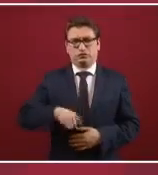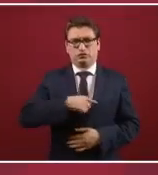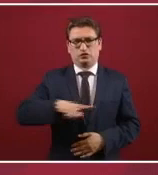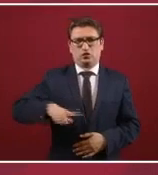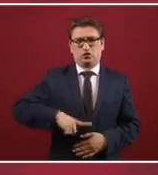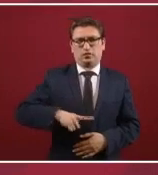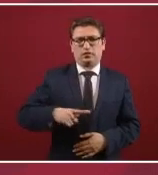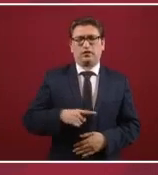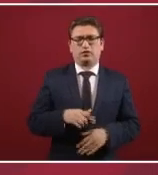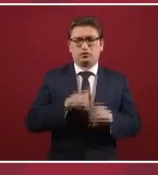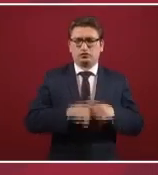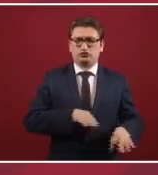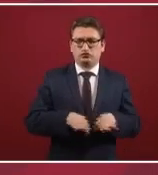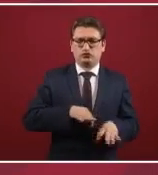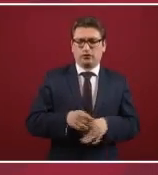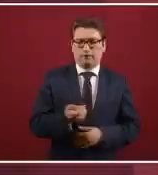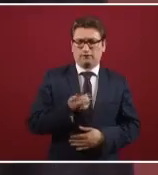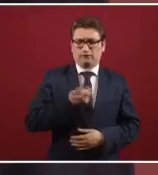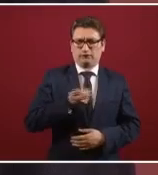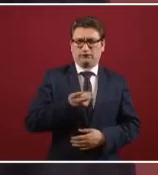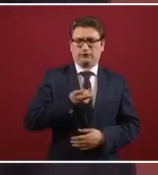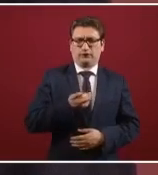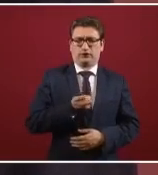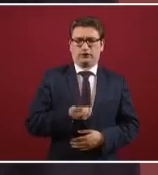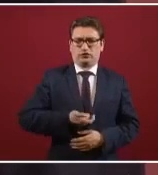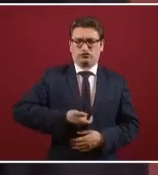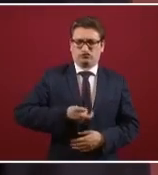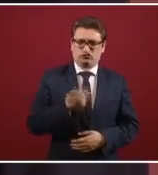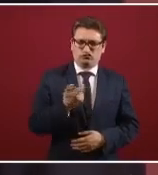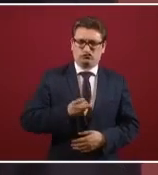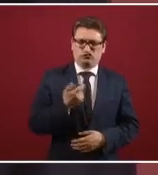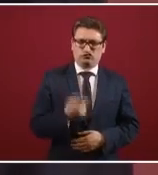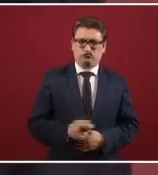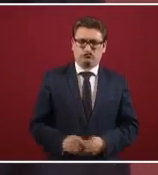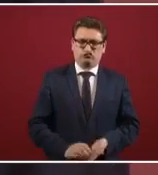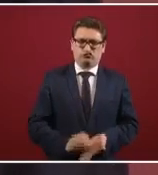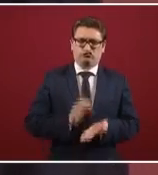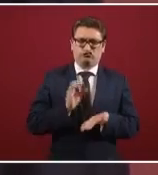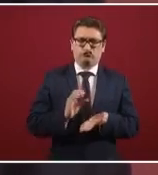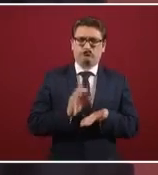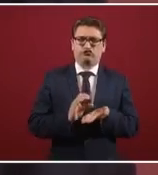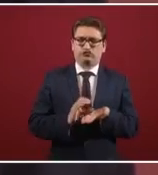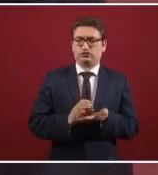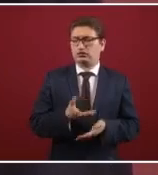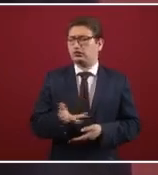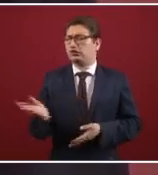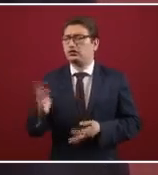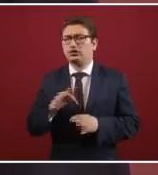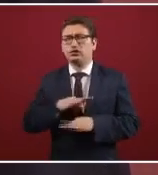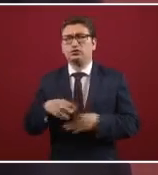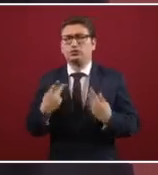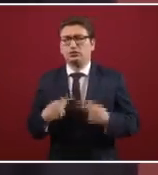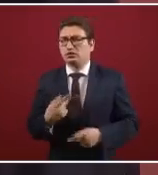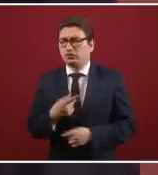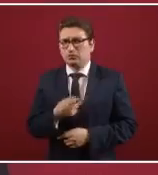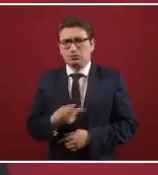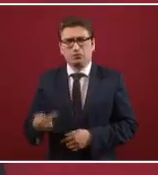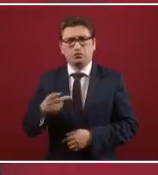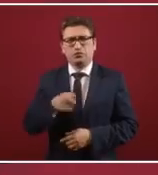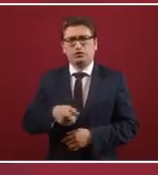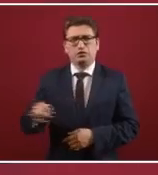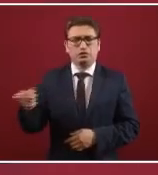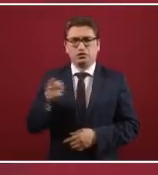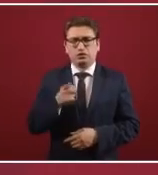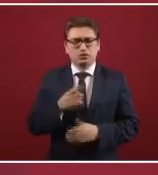los funcionarios sueldos elevadísimos y la gente no tiene ni siquiera